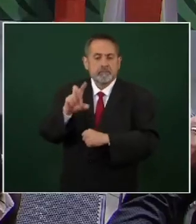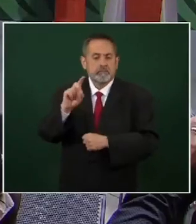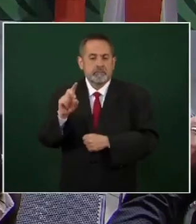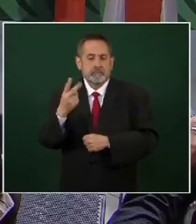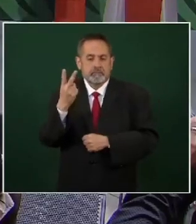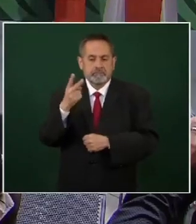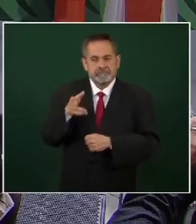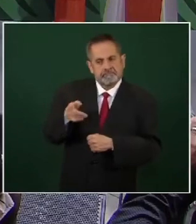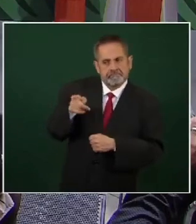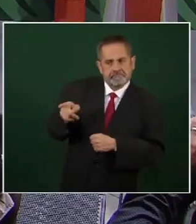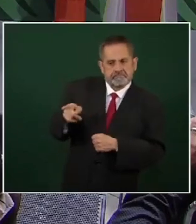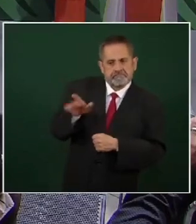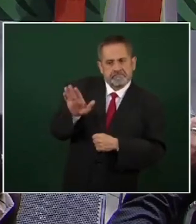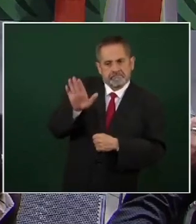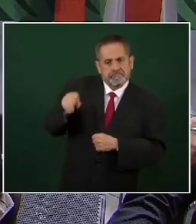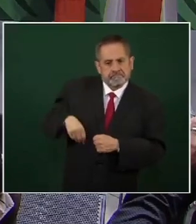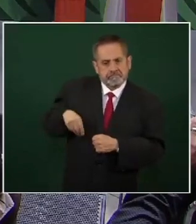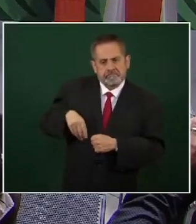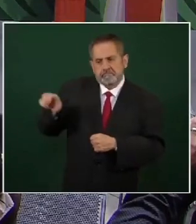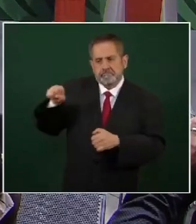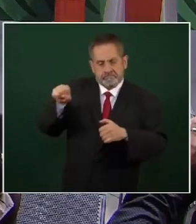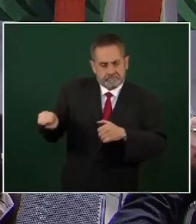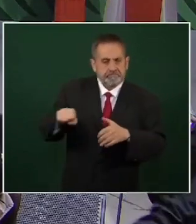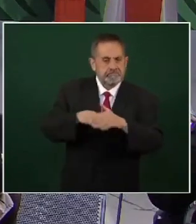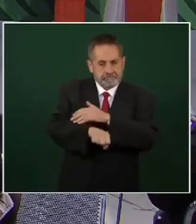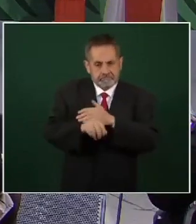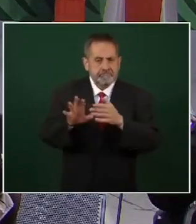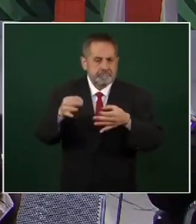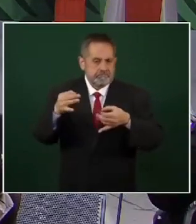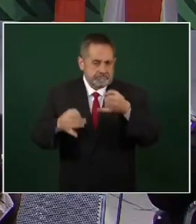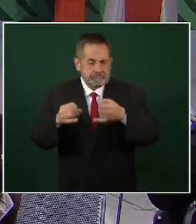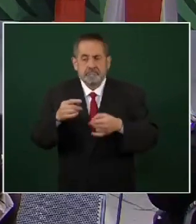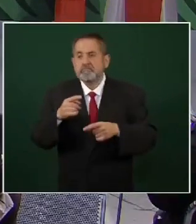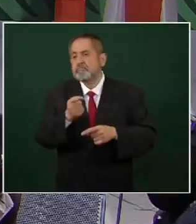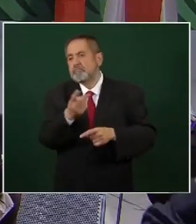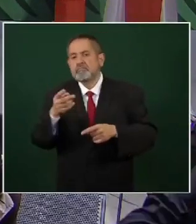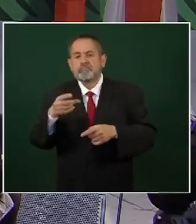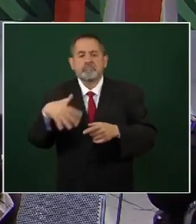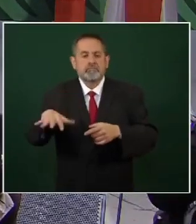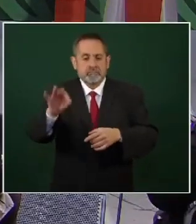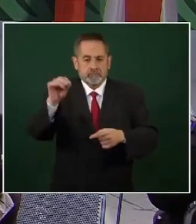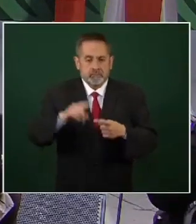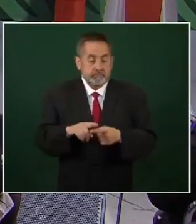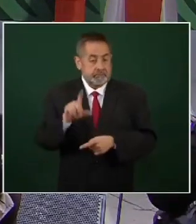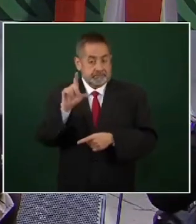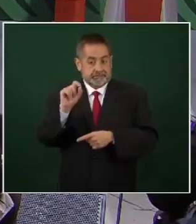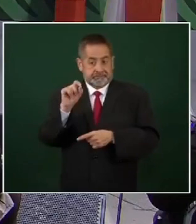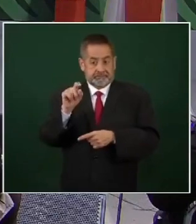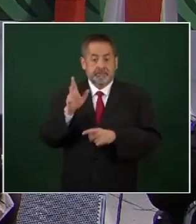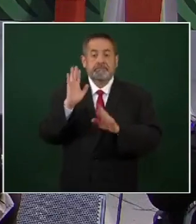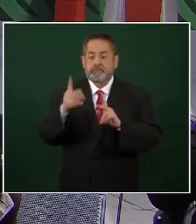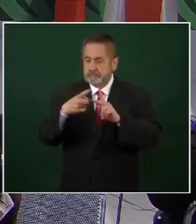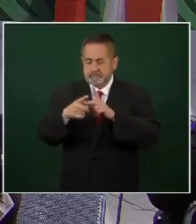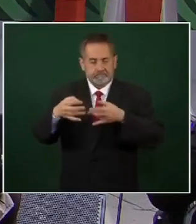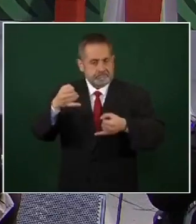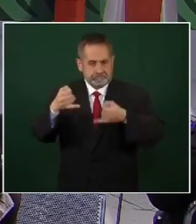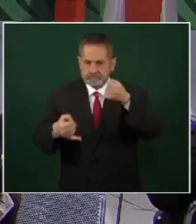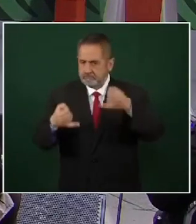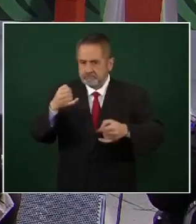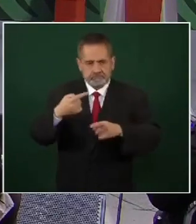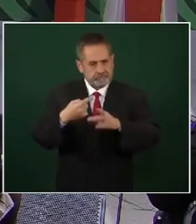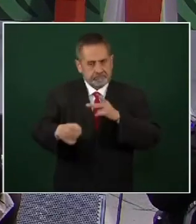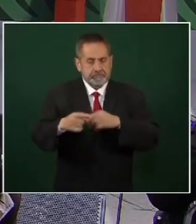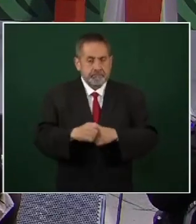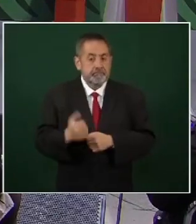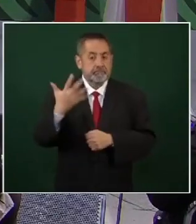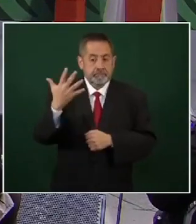presuntos culpables detenidos o son buscados. De ellos, 20 están vinculados a proceso, 5 se